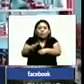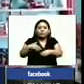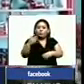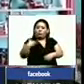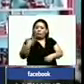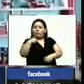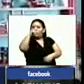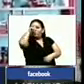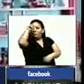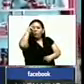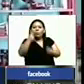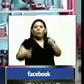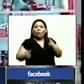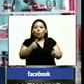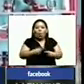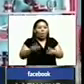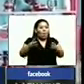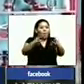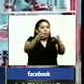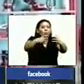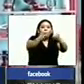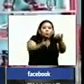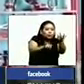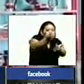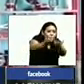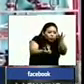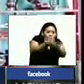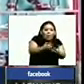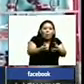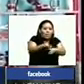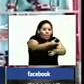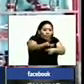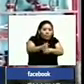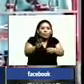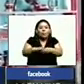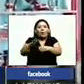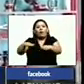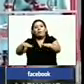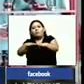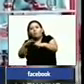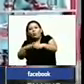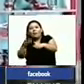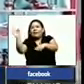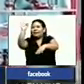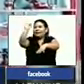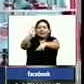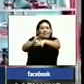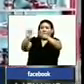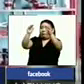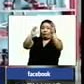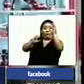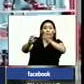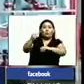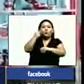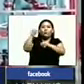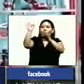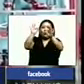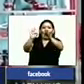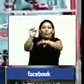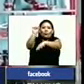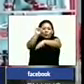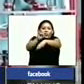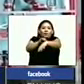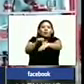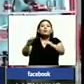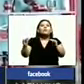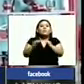misiones Que nosotros tenemos Es apagar incendios Atender accidentes De tránsito Atender enjambres De abejas Pero también Nosotros atendemos